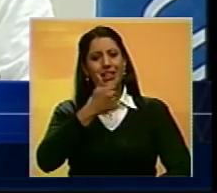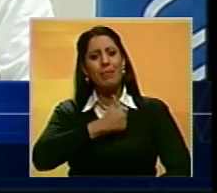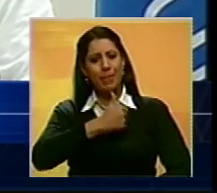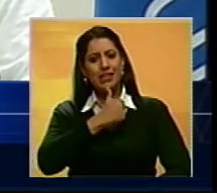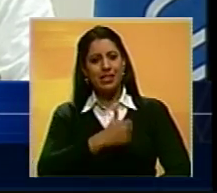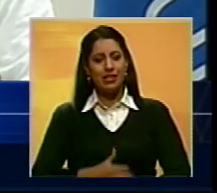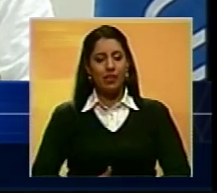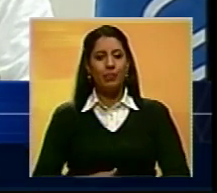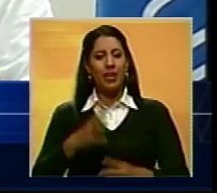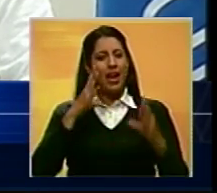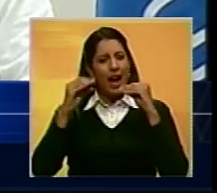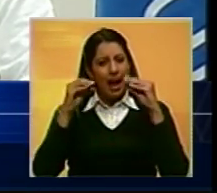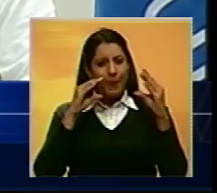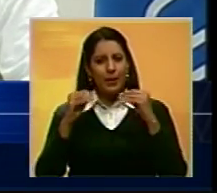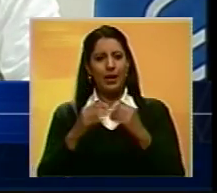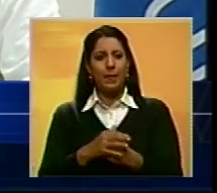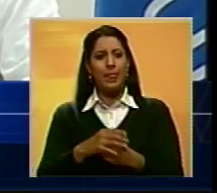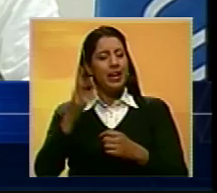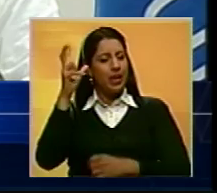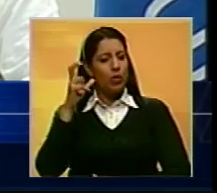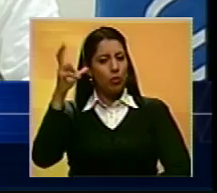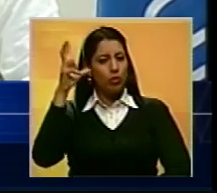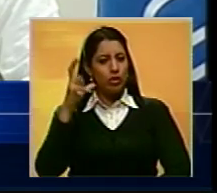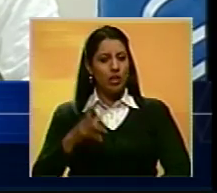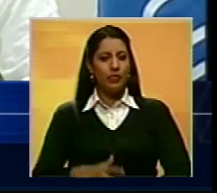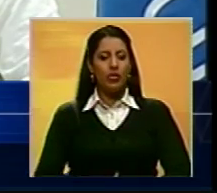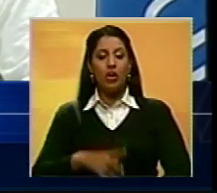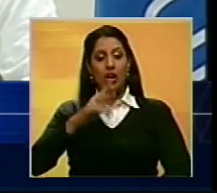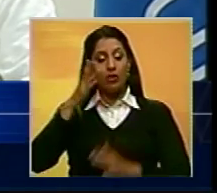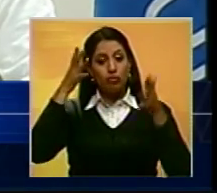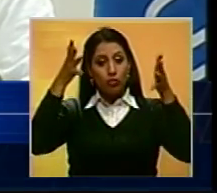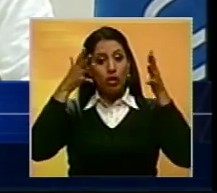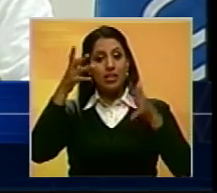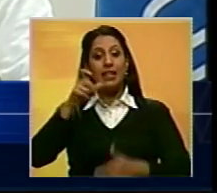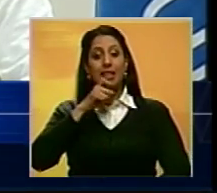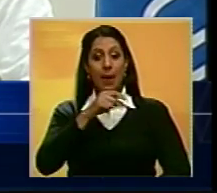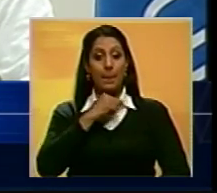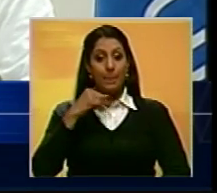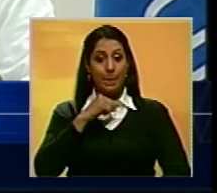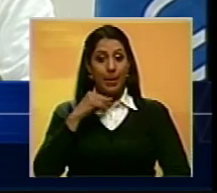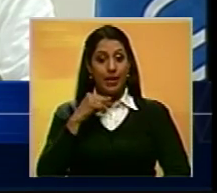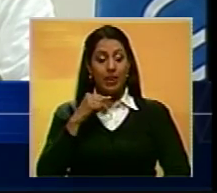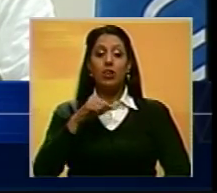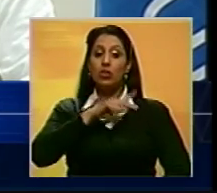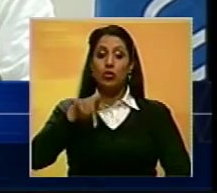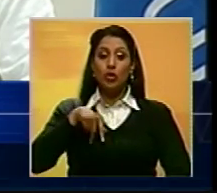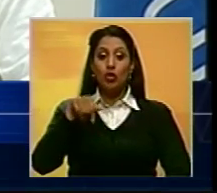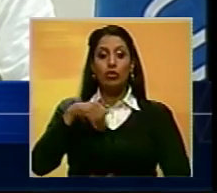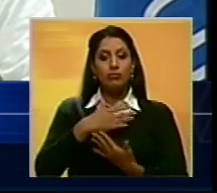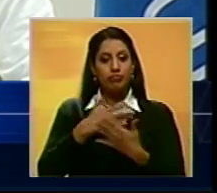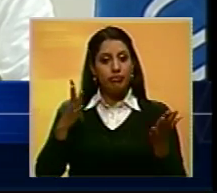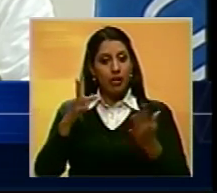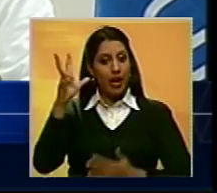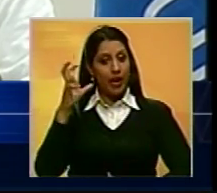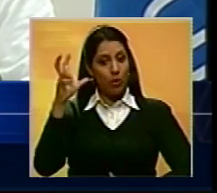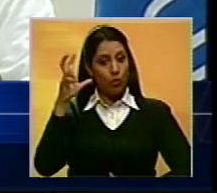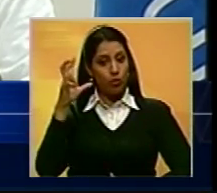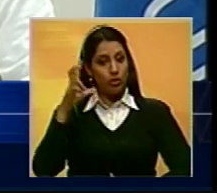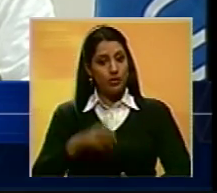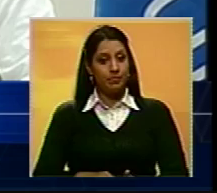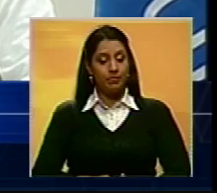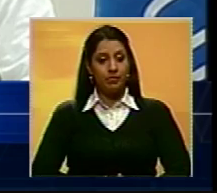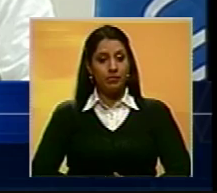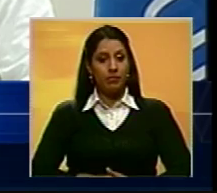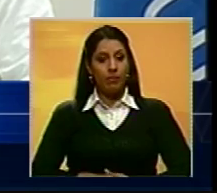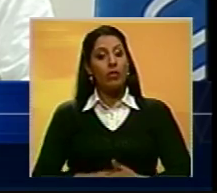paciencia, conversar, escuchar, como recomienda el Monseñor Celli. Venimos dispuestos a escuchar,